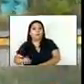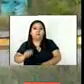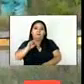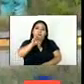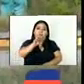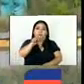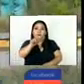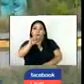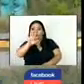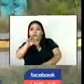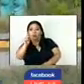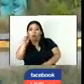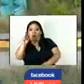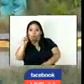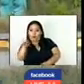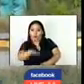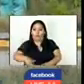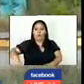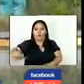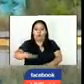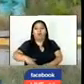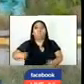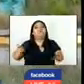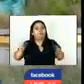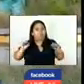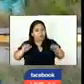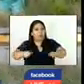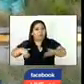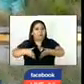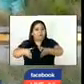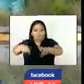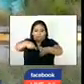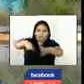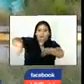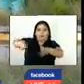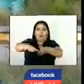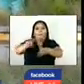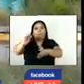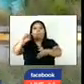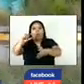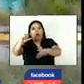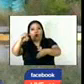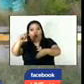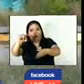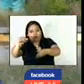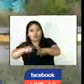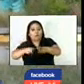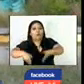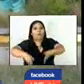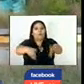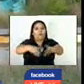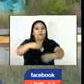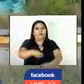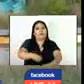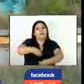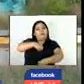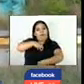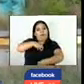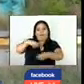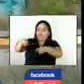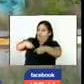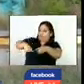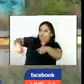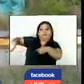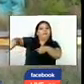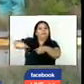.5 kilómetros aproximadamente conectando la calle de la Mascota y el boulevard Merliot. Vamos a hacer